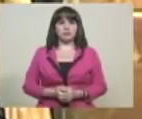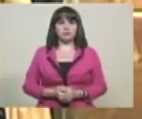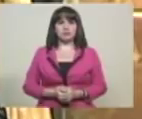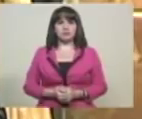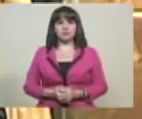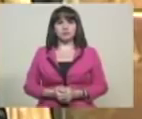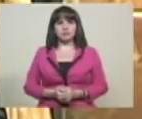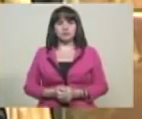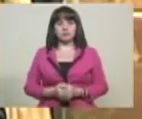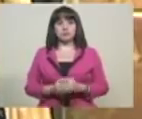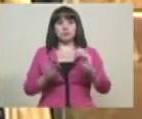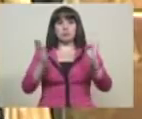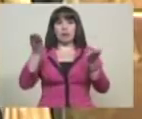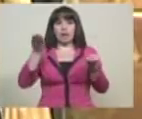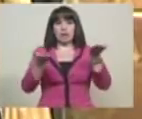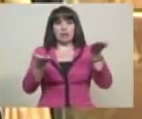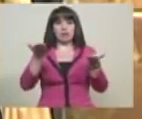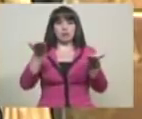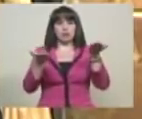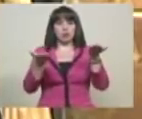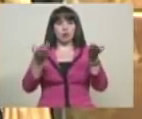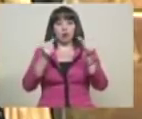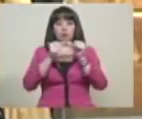Establecer equilibrios nuevos,